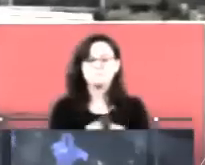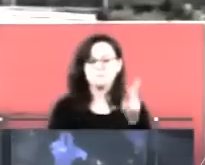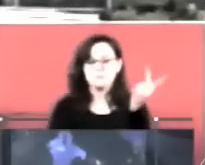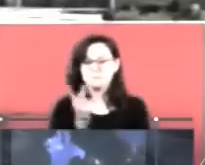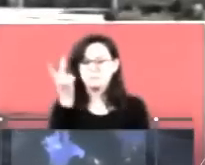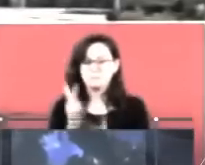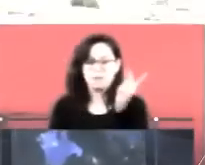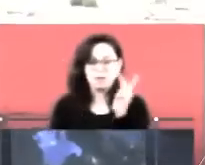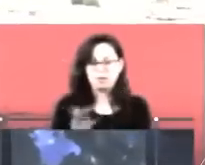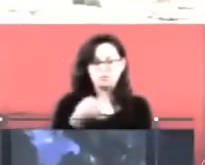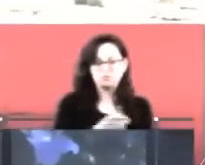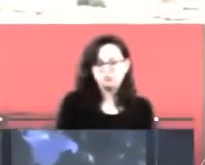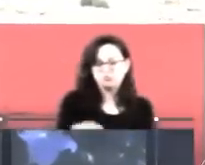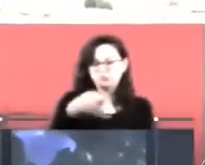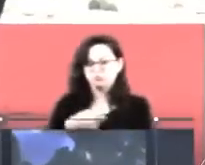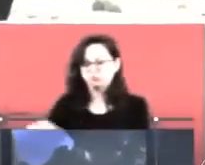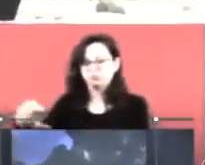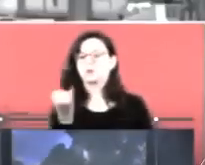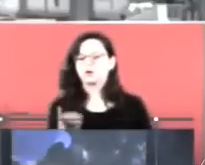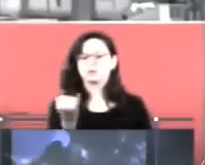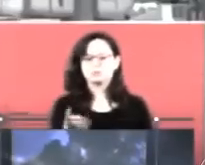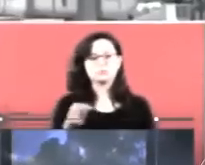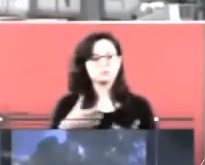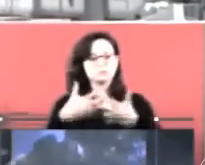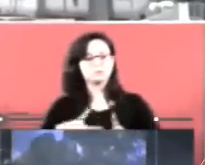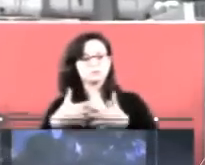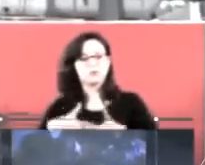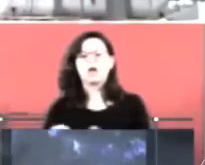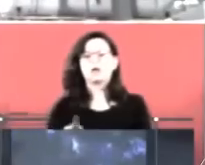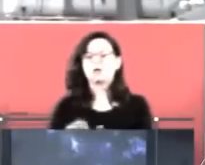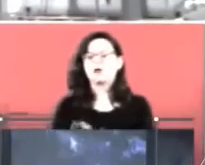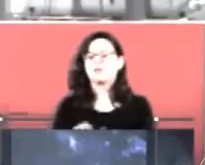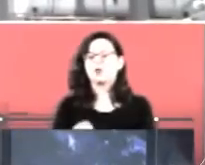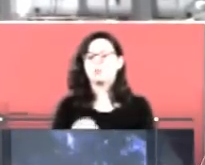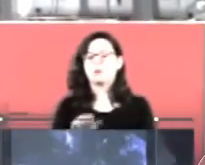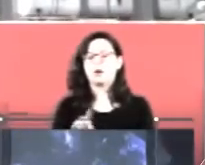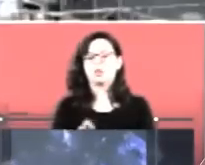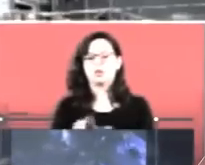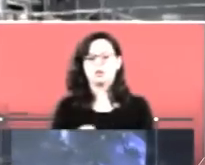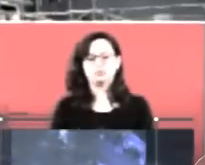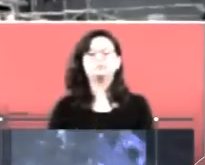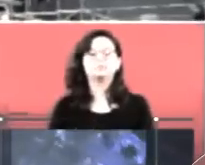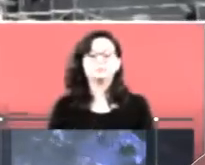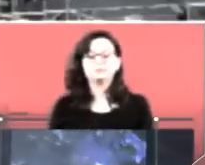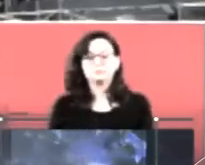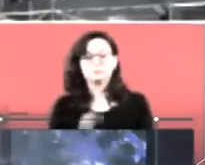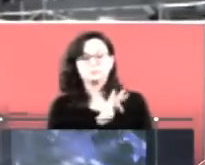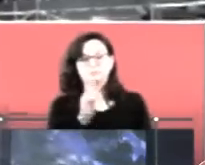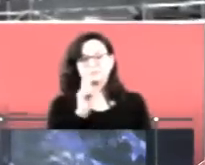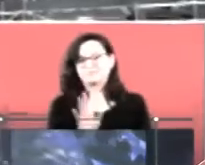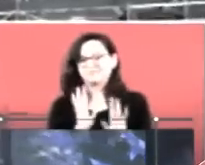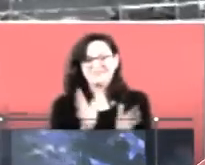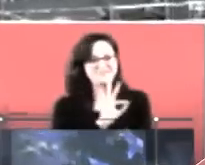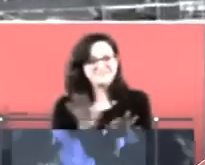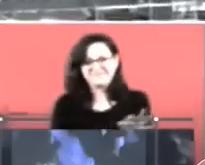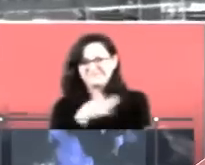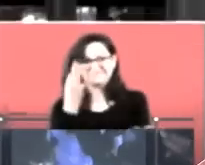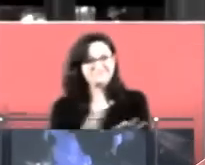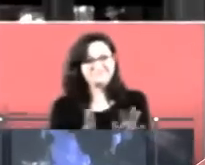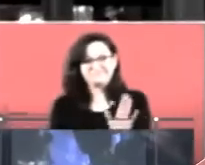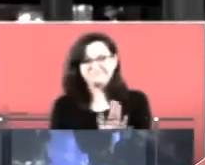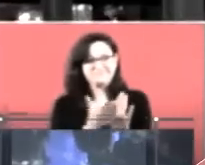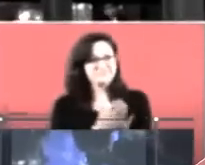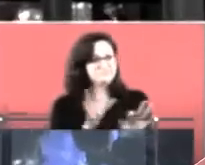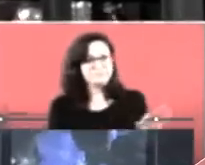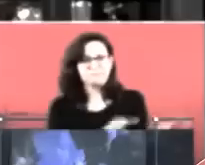Pemex que no quiere ser identificada. Pues, creo que no habla de mucha seriedad, pero sí nos da la oportunidad de platicar con la gente y decir